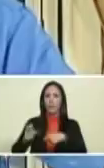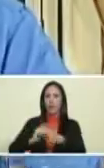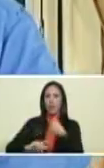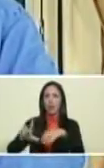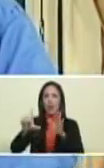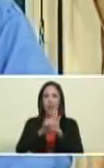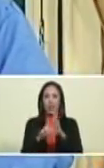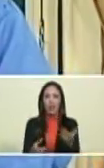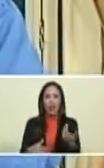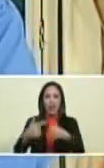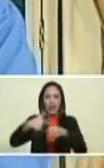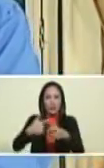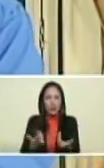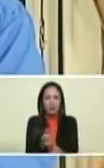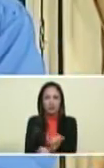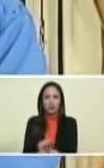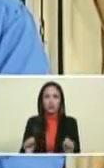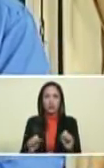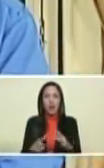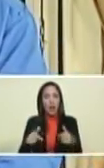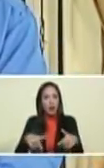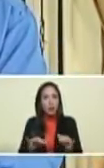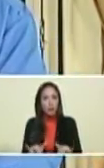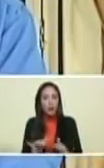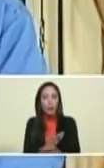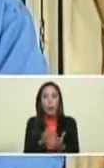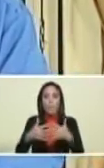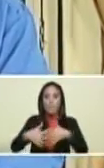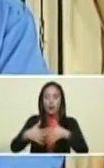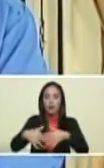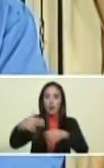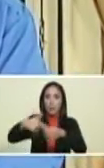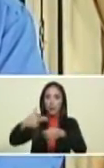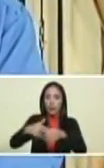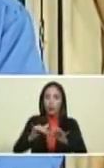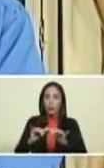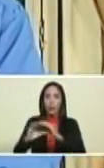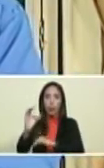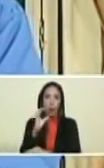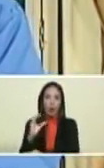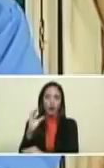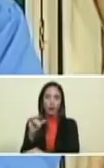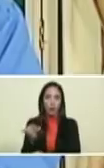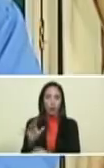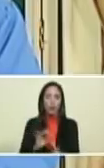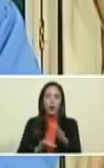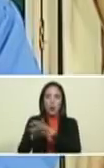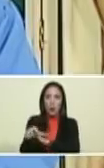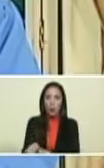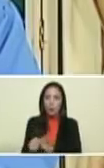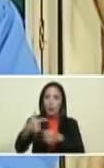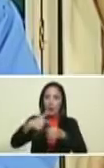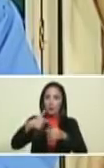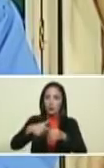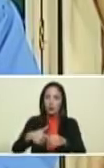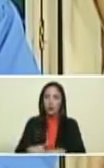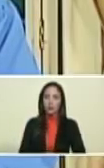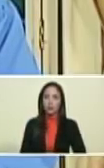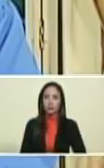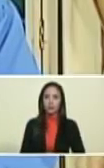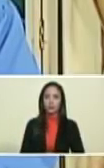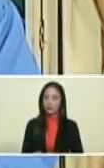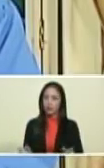legalmente su gasolina. Y la propia empresa petrolera, Ecopetrol, compra, es